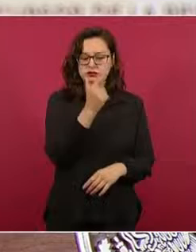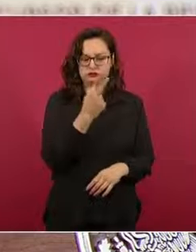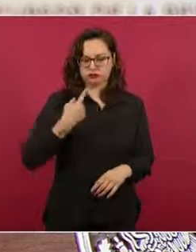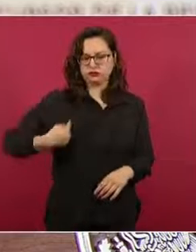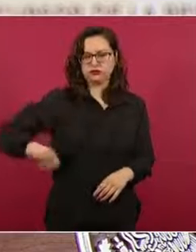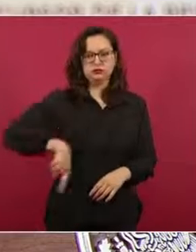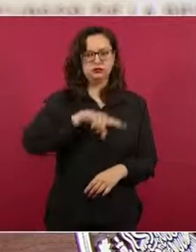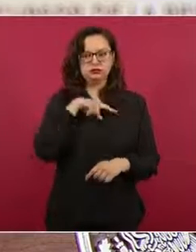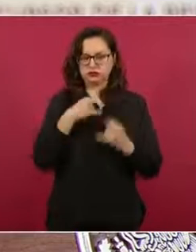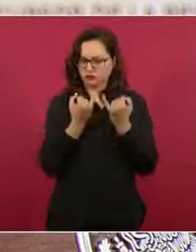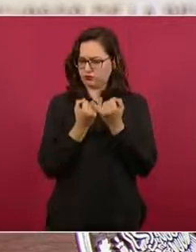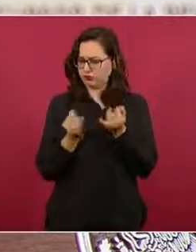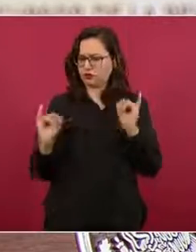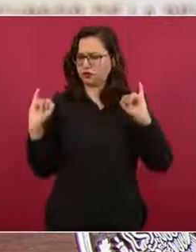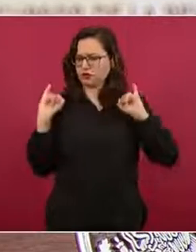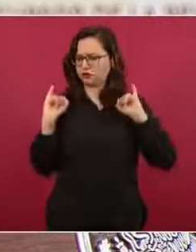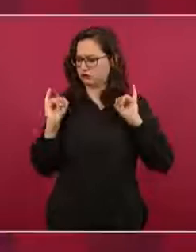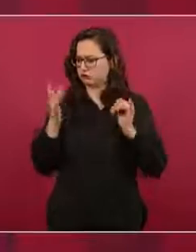nuestro derecho